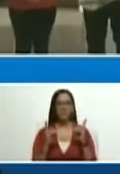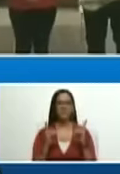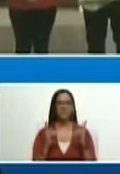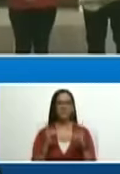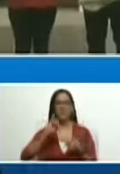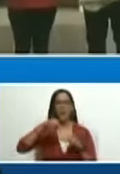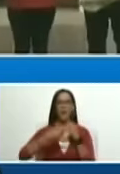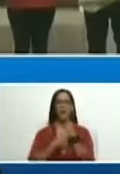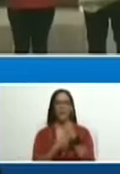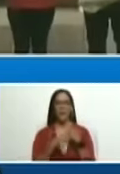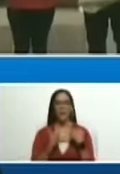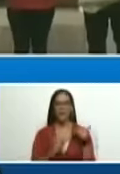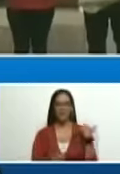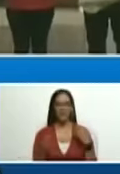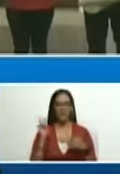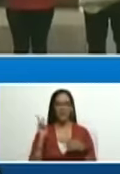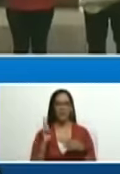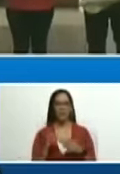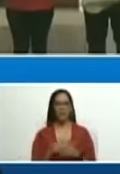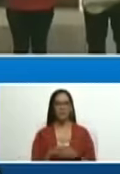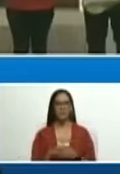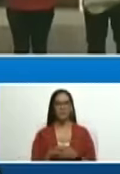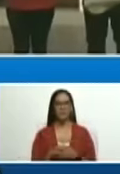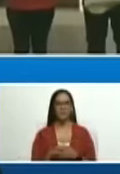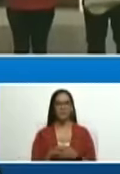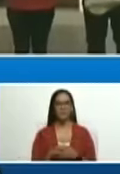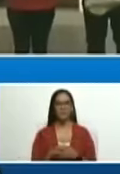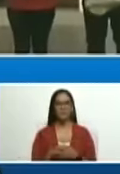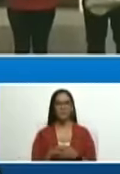Guaidó era presidente de Venezuela.